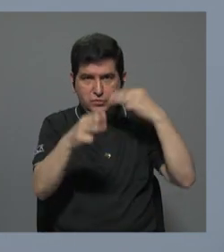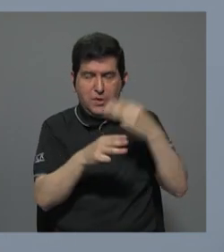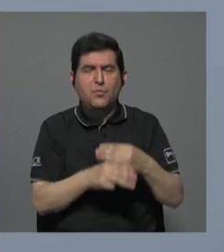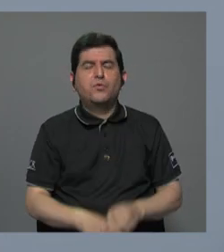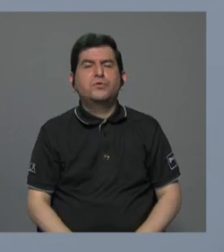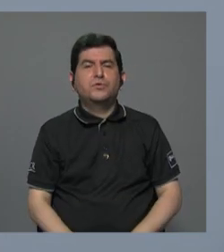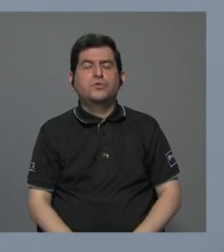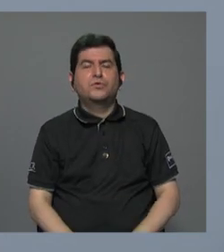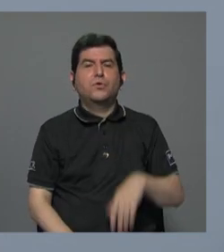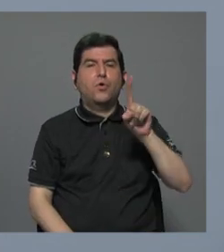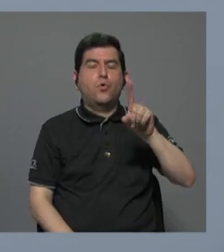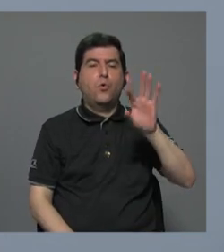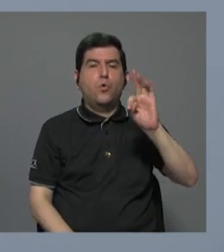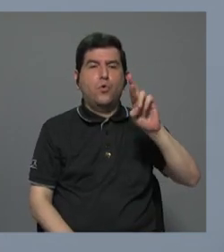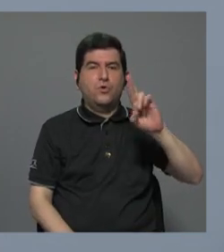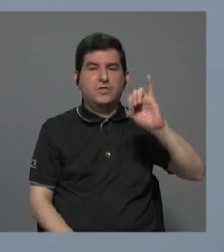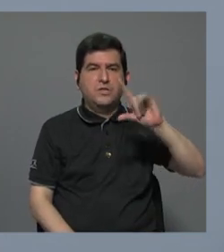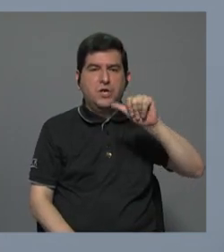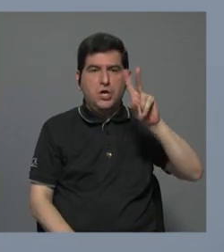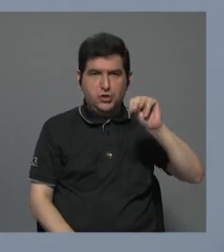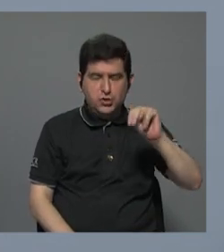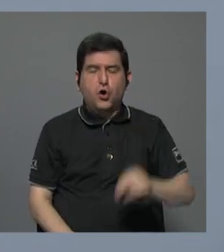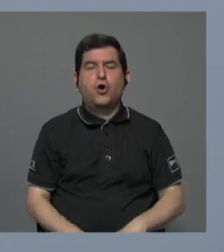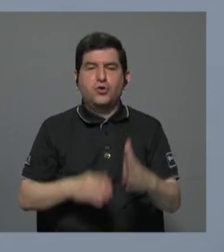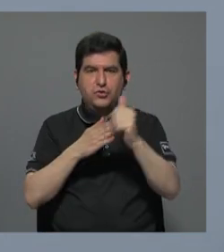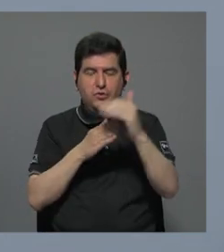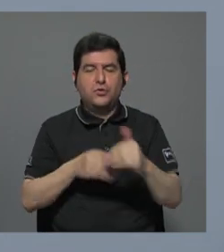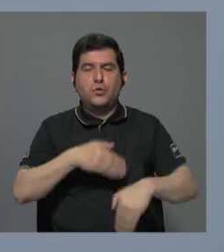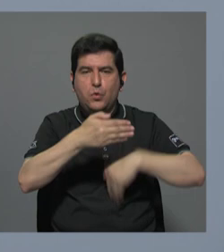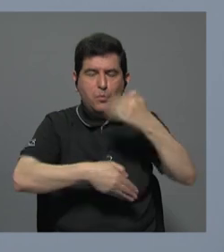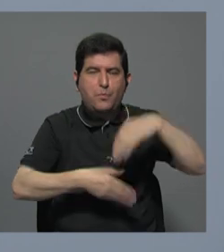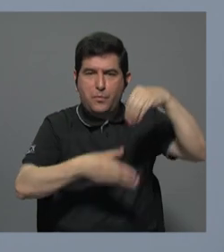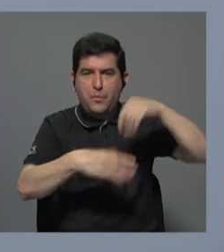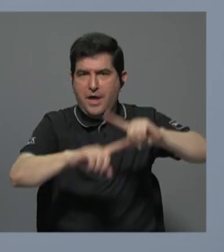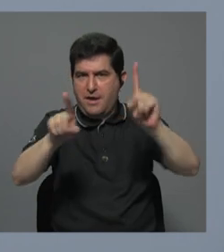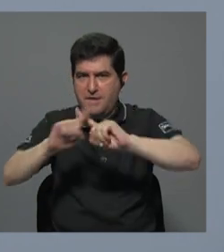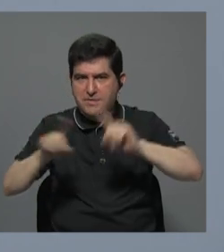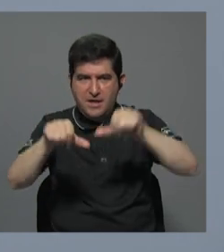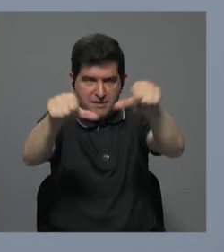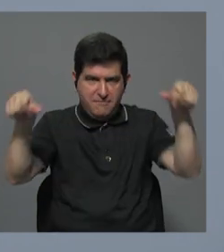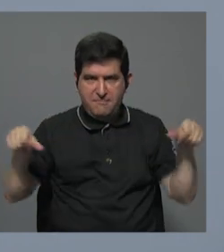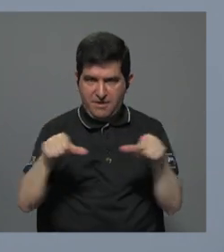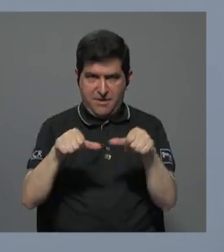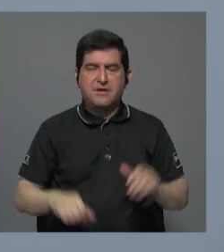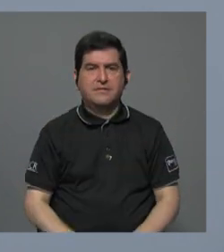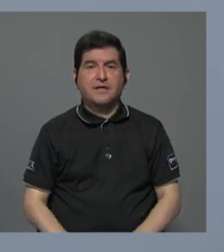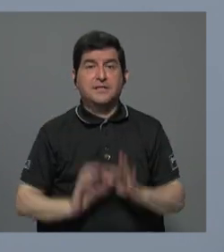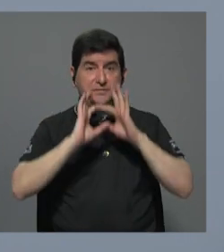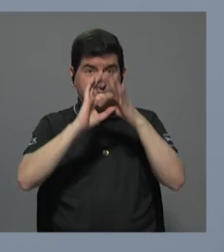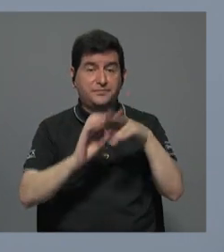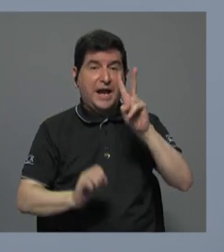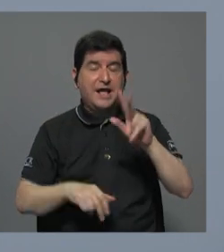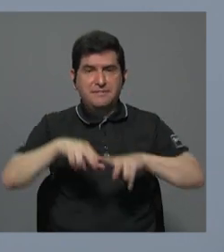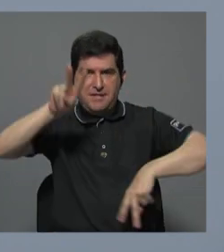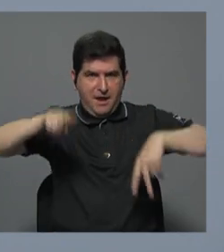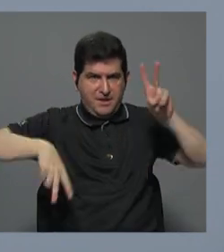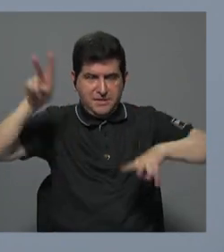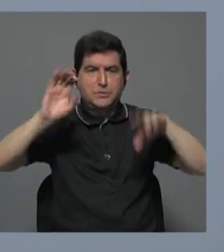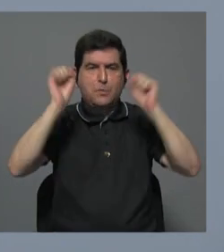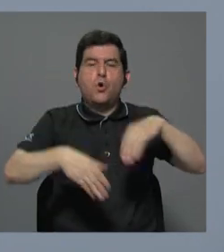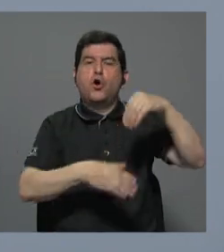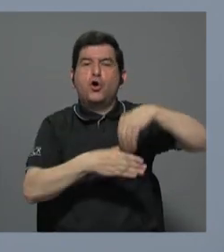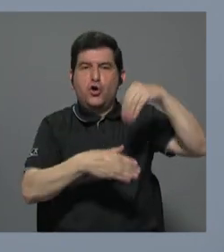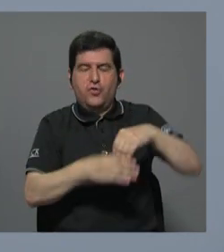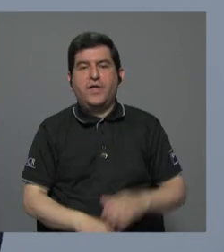del trillón de dólares que están haciendo procesos de inversión en diferentes campos donde tienen que haber tres variables para que ellos puedan